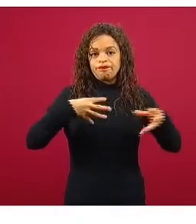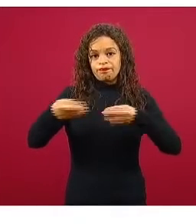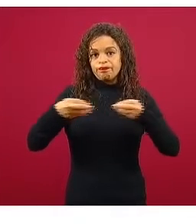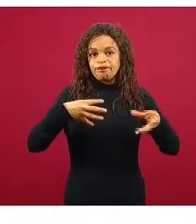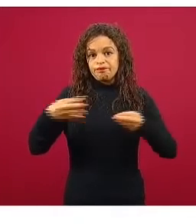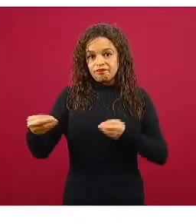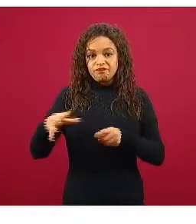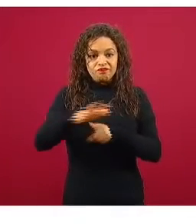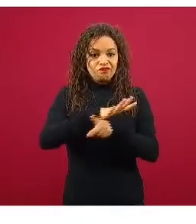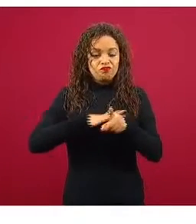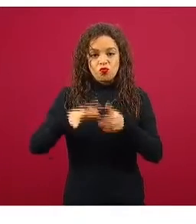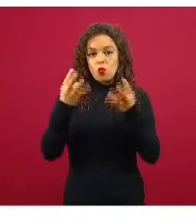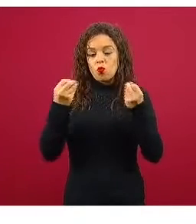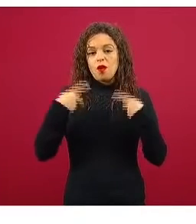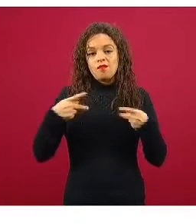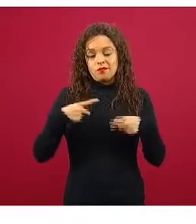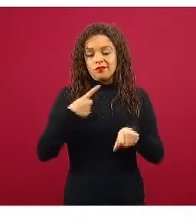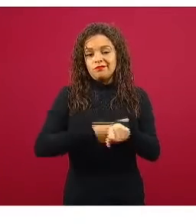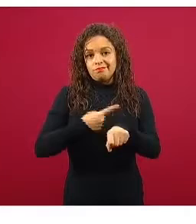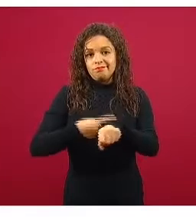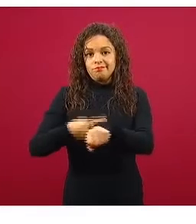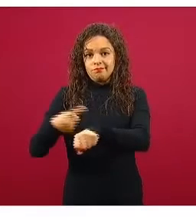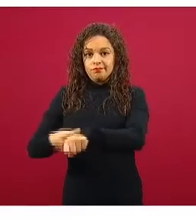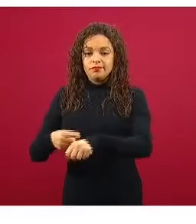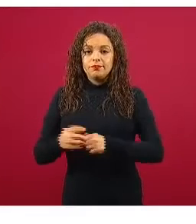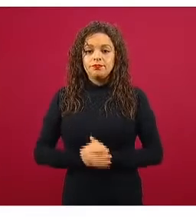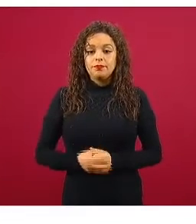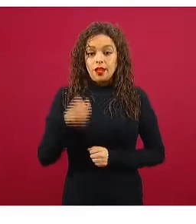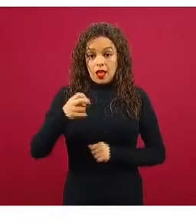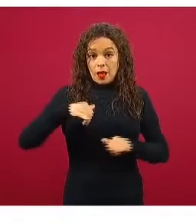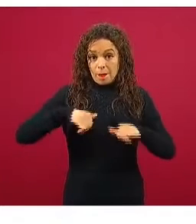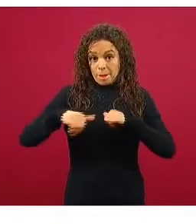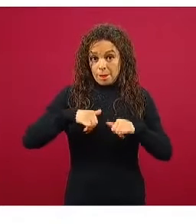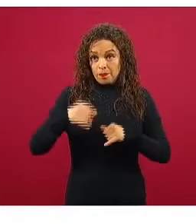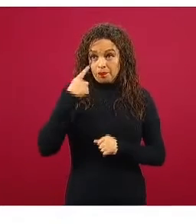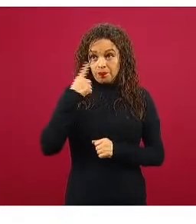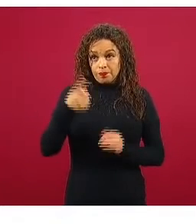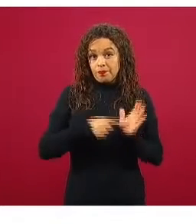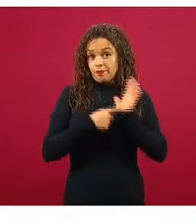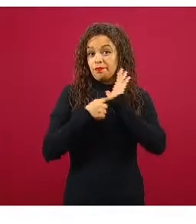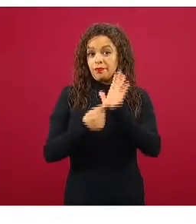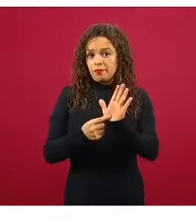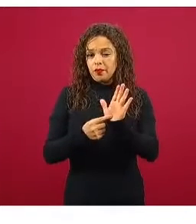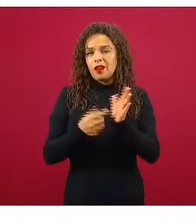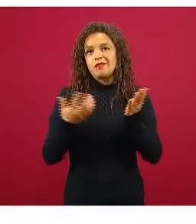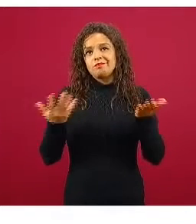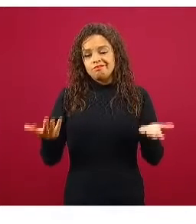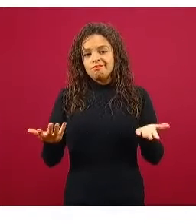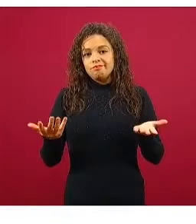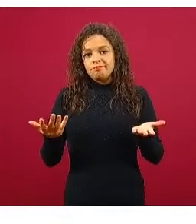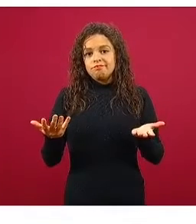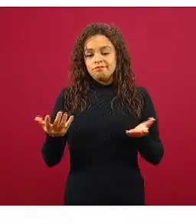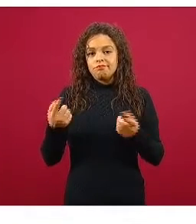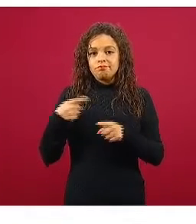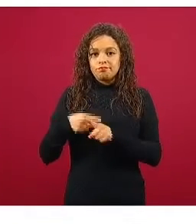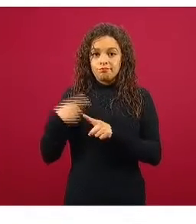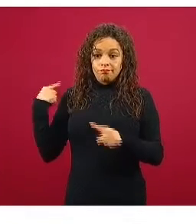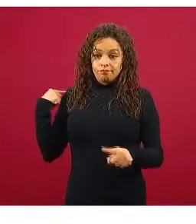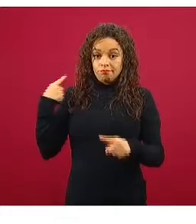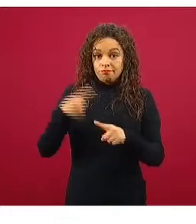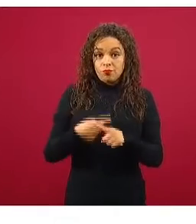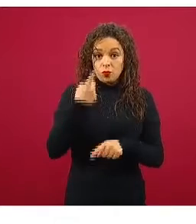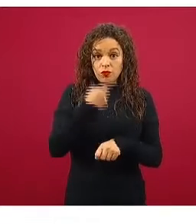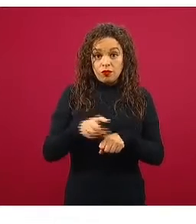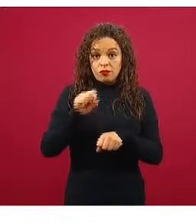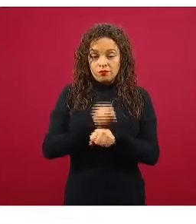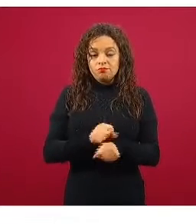en la población, y vemos que este mapa de alguna manera se ha mantenido dentro de esas escalas, al menos en la última semana,